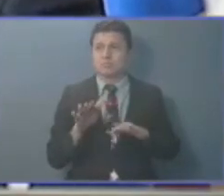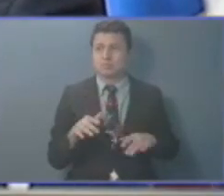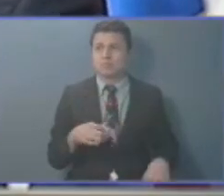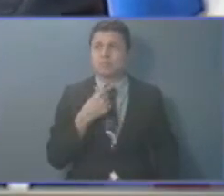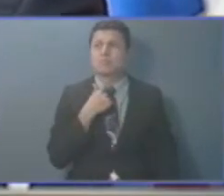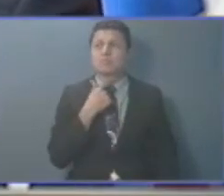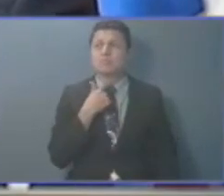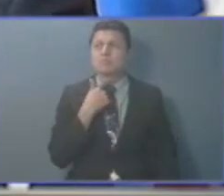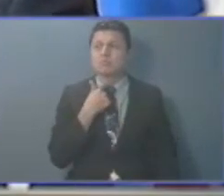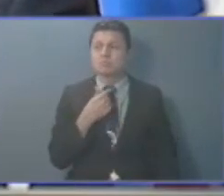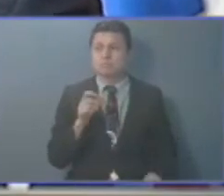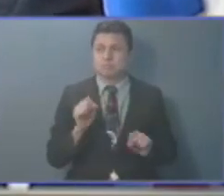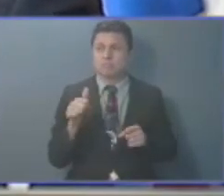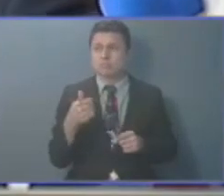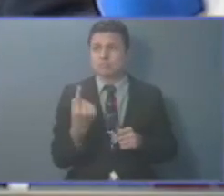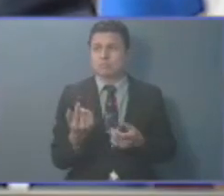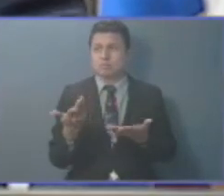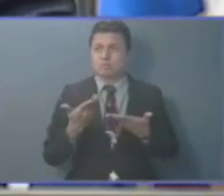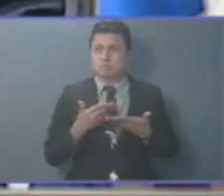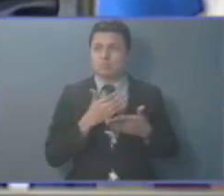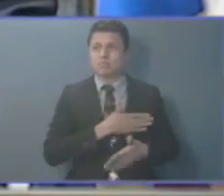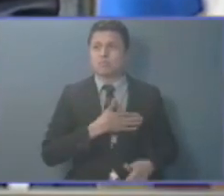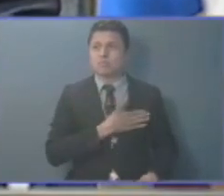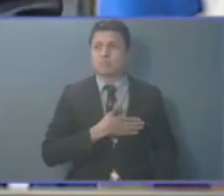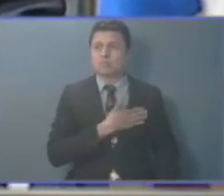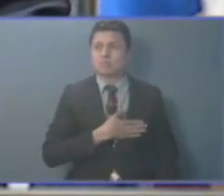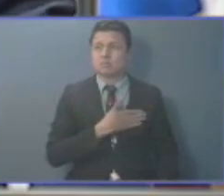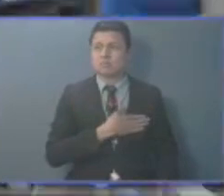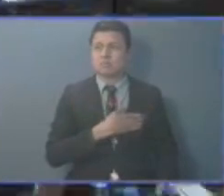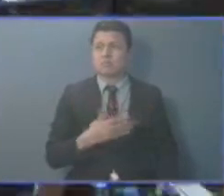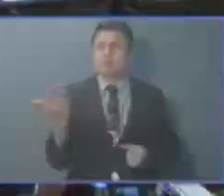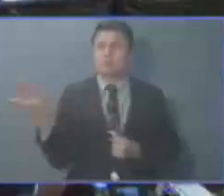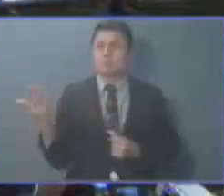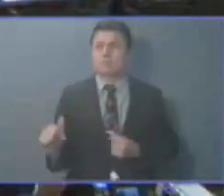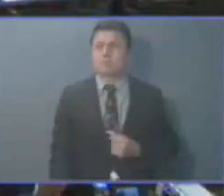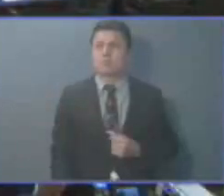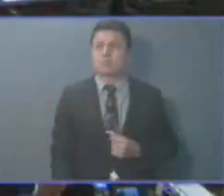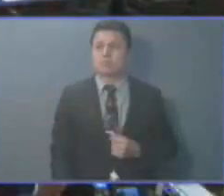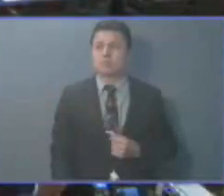me molesta la garganta, si alguien puede seguir leyendo, por favor.